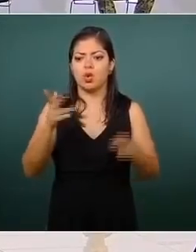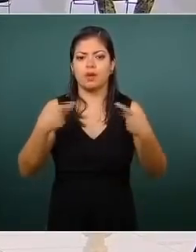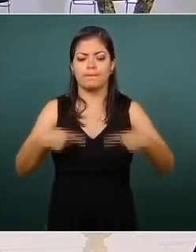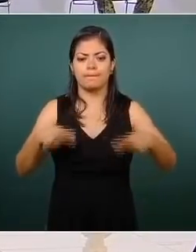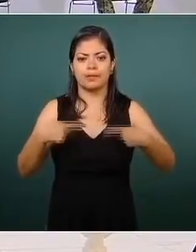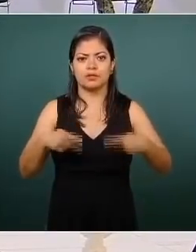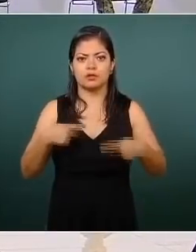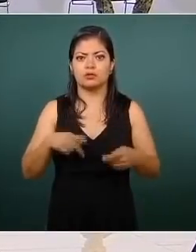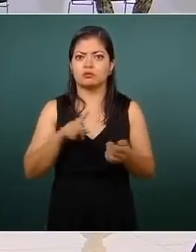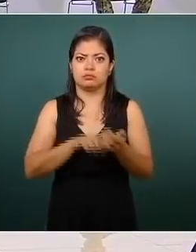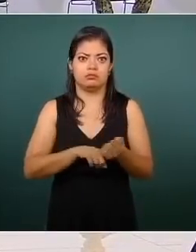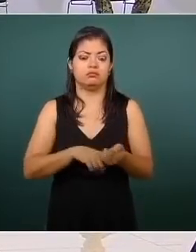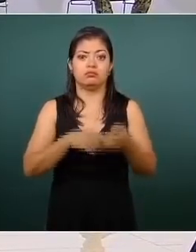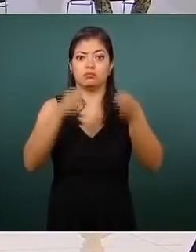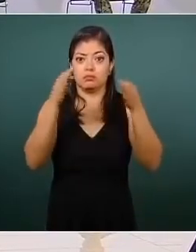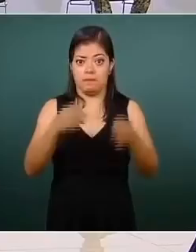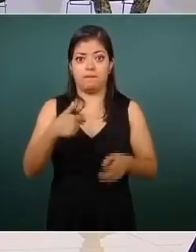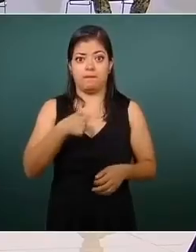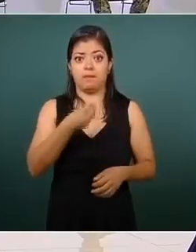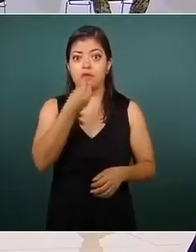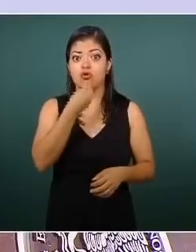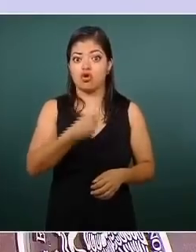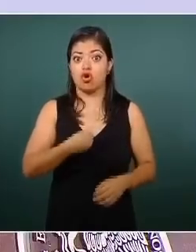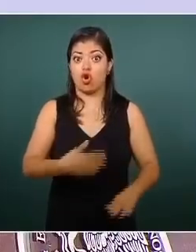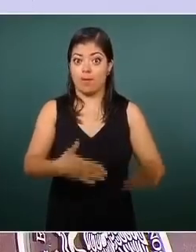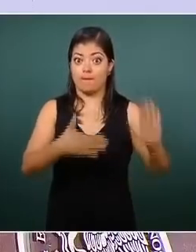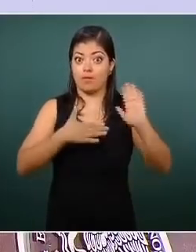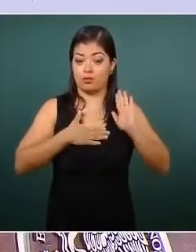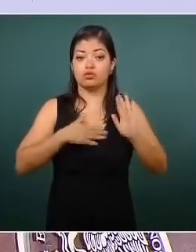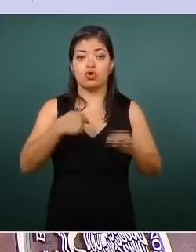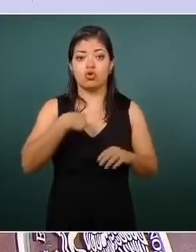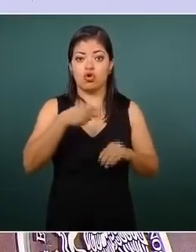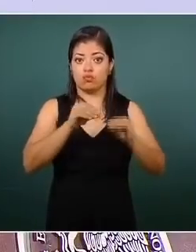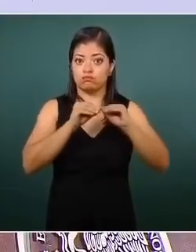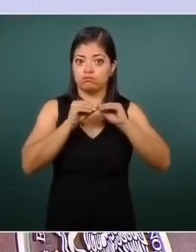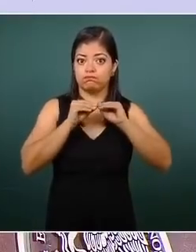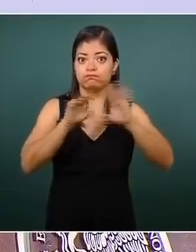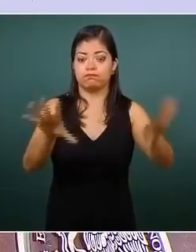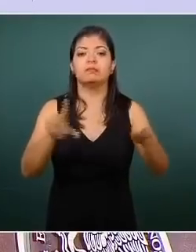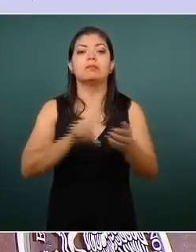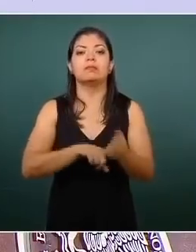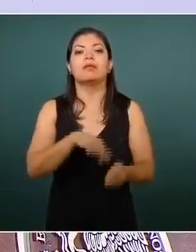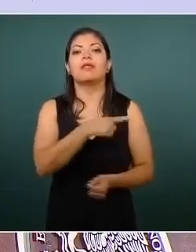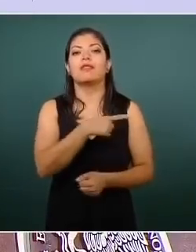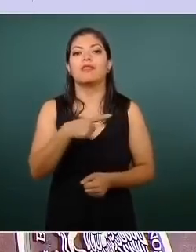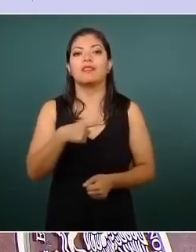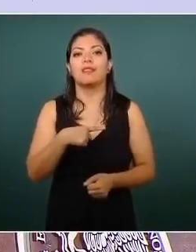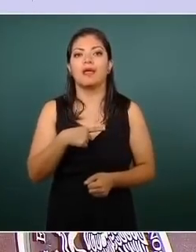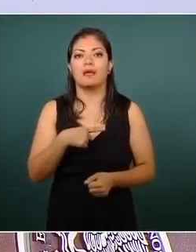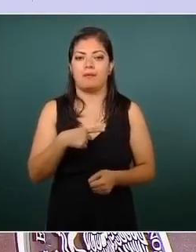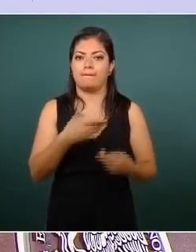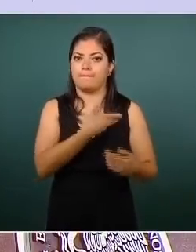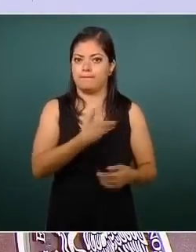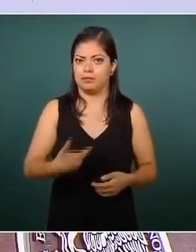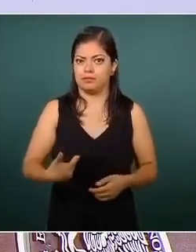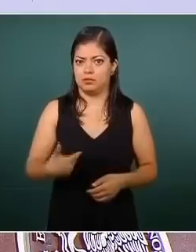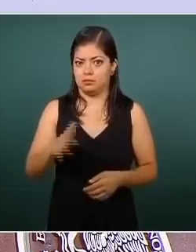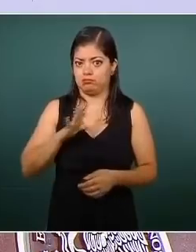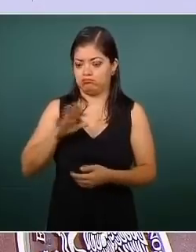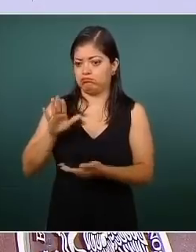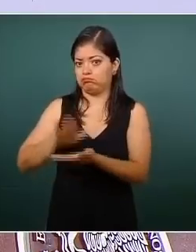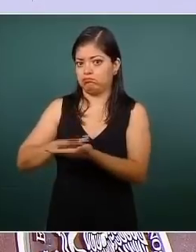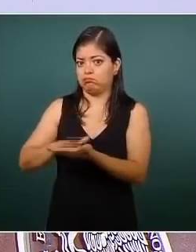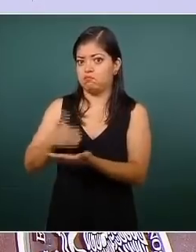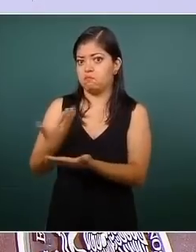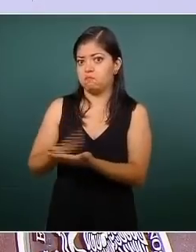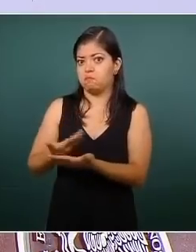que, por supuesto, es mi compromiso, además así lo dije públicamente, entregarle al presidente de manera personal la información que tenemos al respecto y